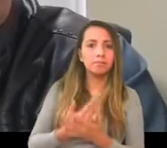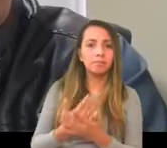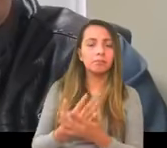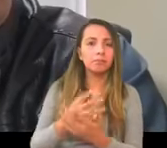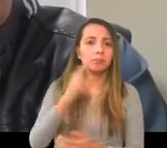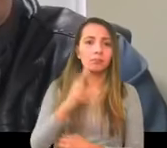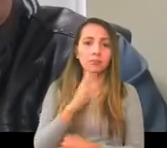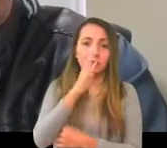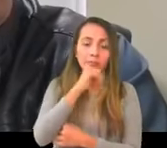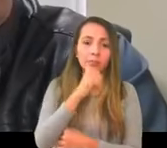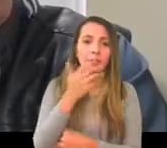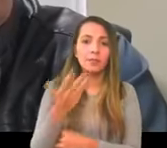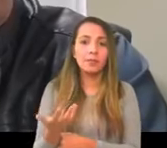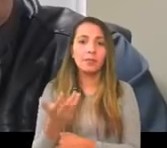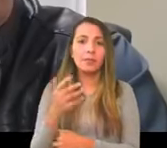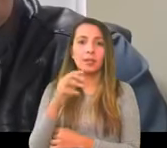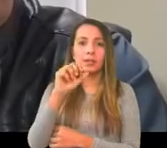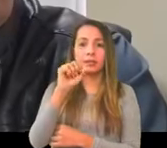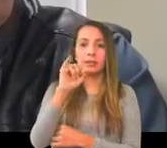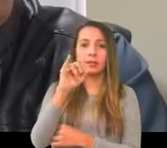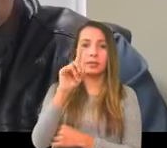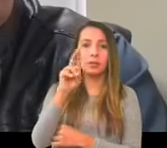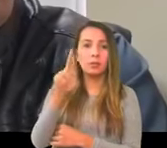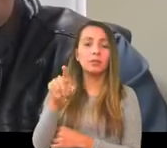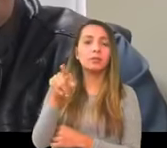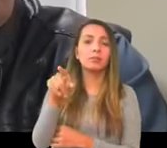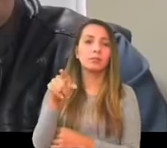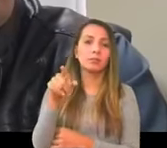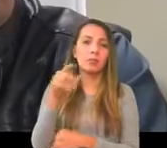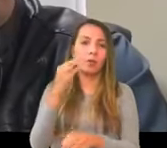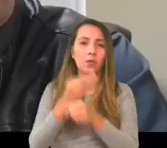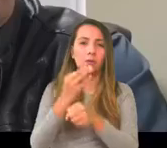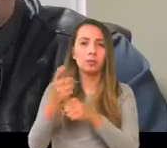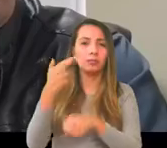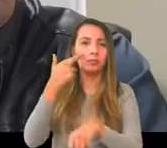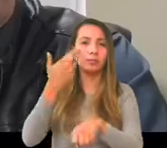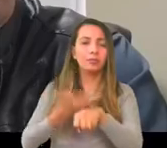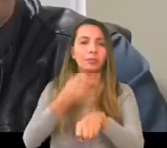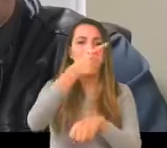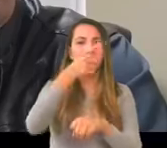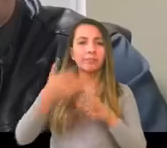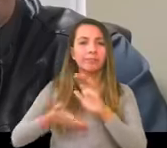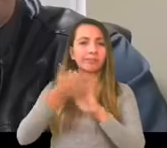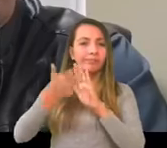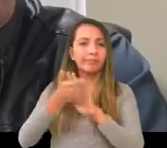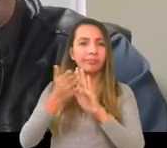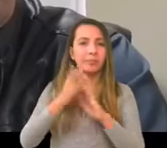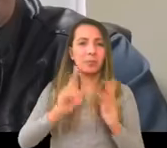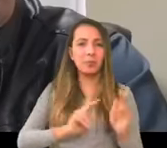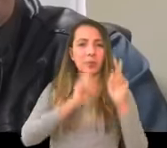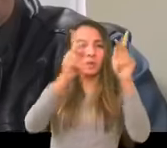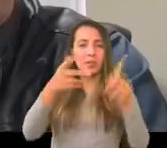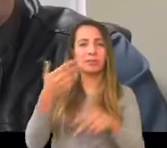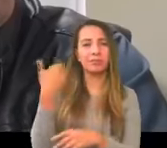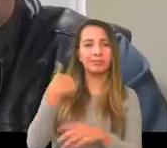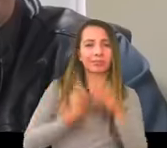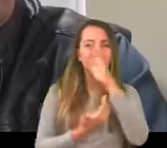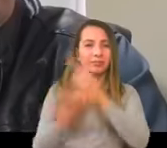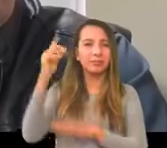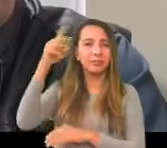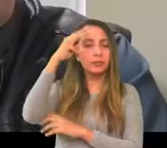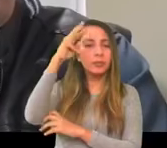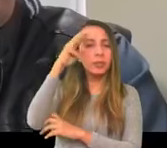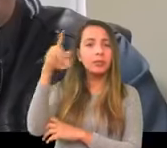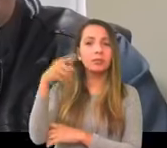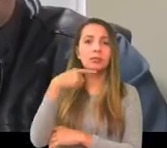a través de SIDUR el costo de la obra del nodo vial, que también ahí decían en una rueda de prensa que estuve en Mexicali, que no se